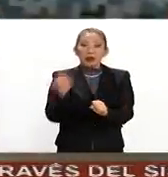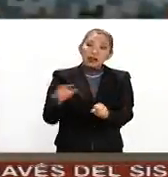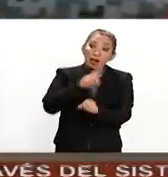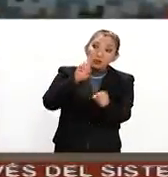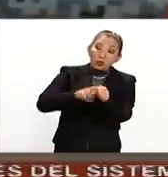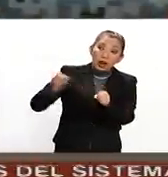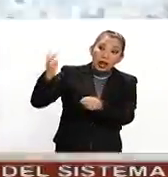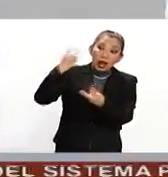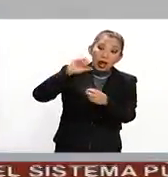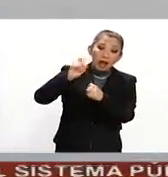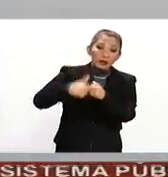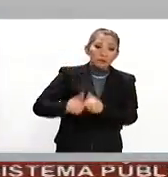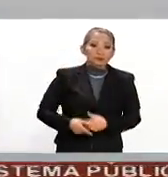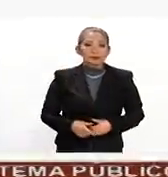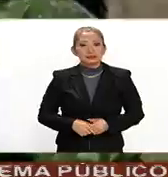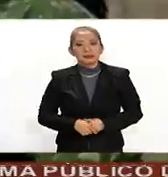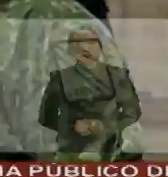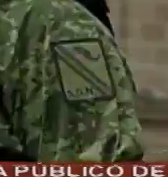fenómenos naturales.